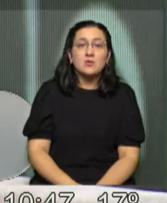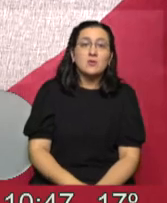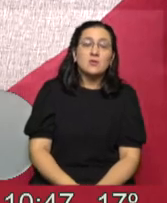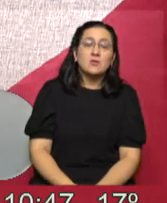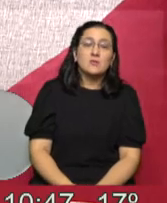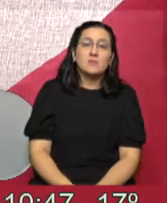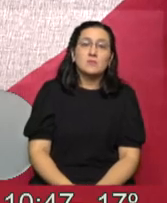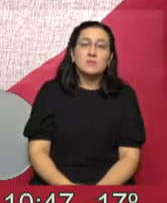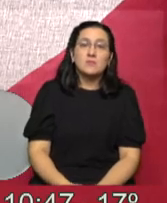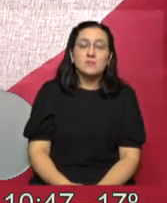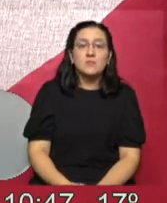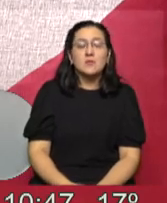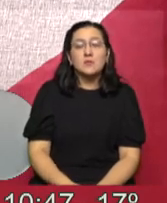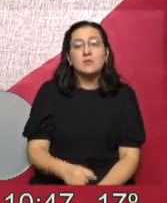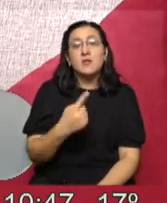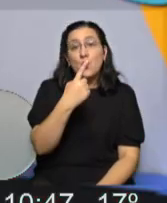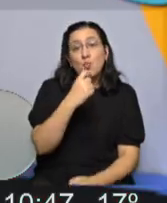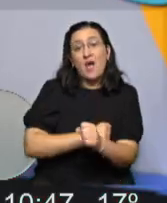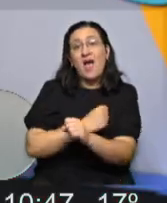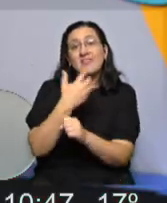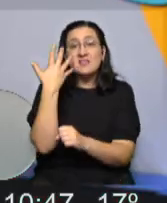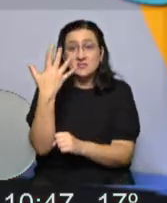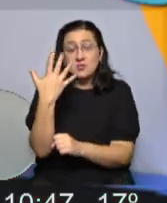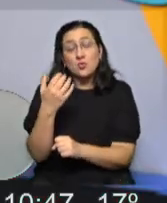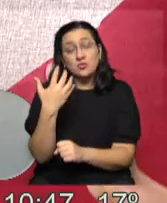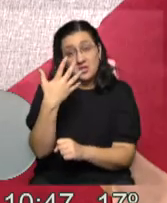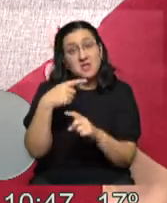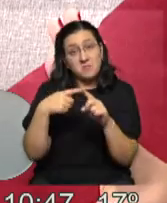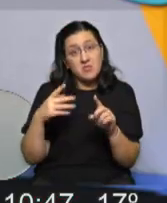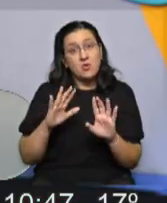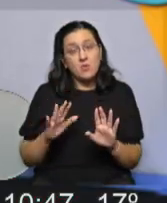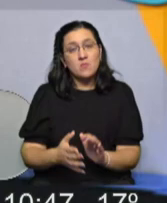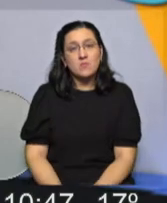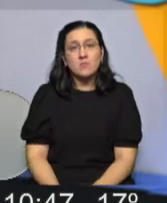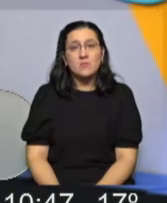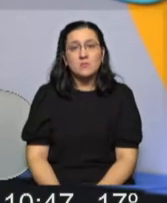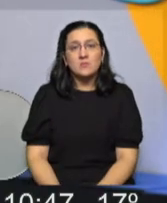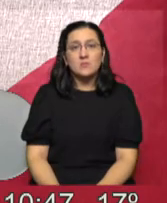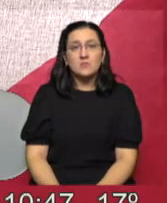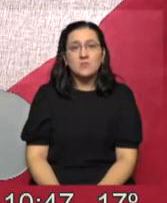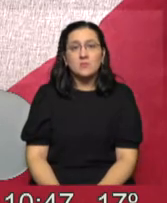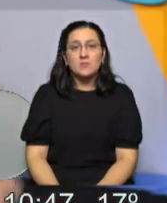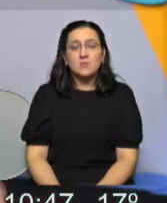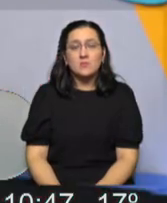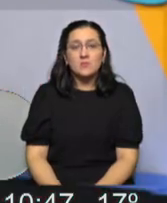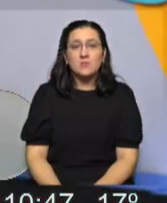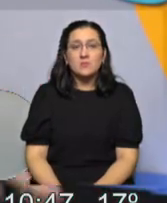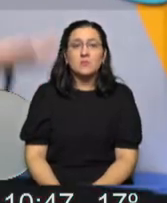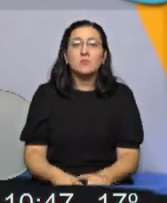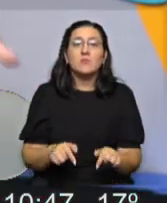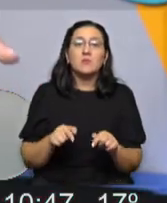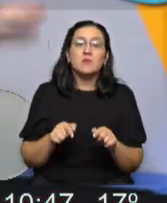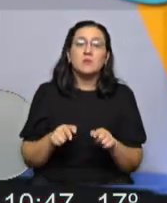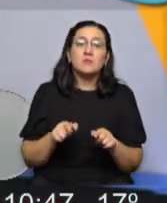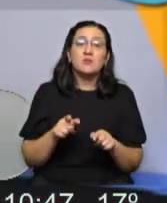bastante... 3.5. Un 3.5 está bastante bien. Y una hora y media de duración. Porque a mí me preocupa mucho la duración. A mí también. Y sobre todo que de esta columna, que